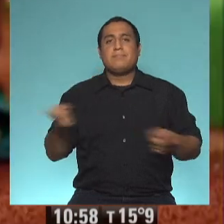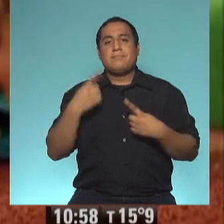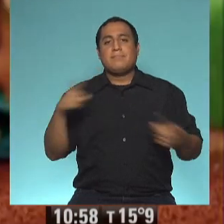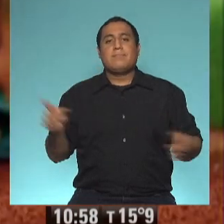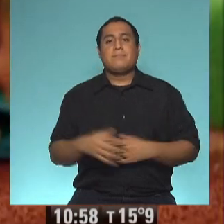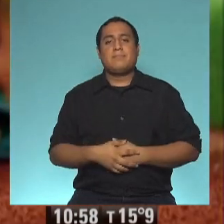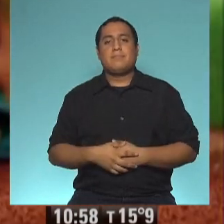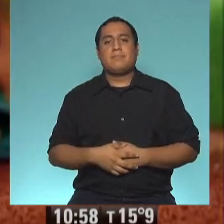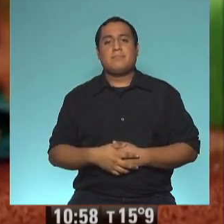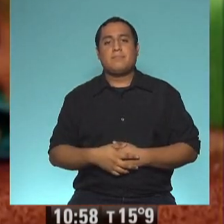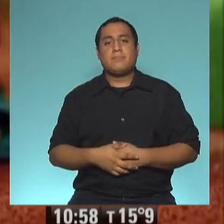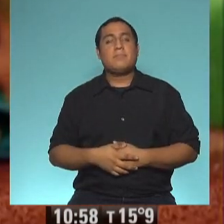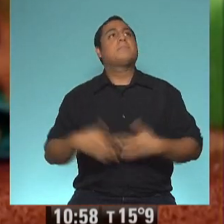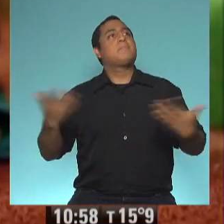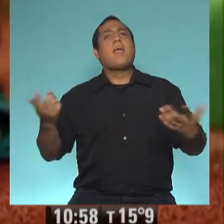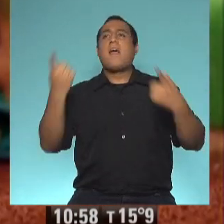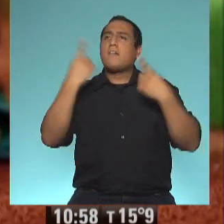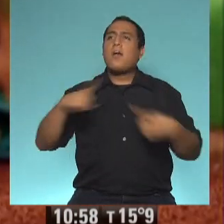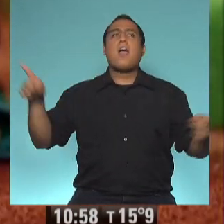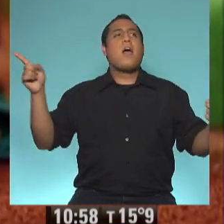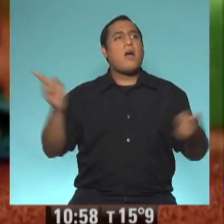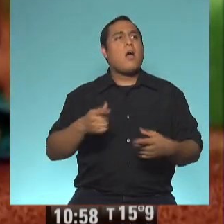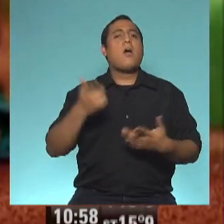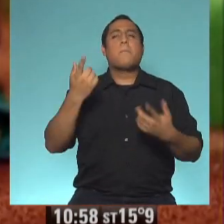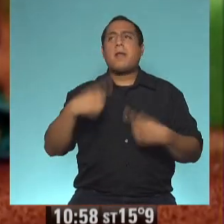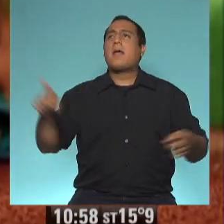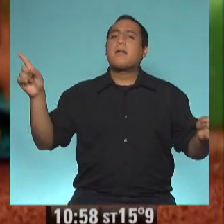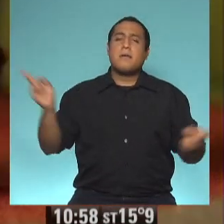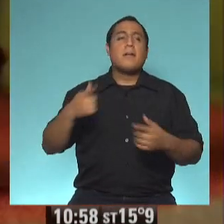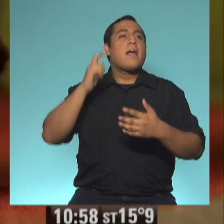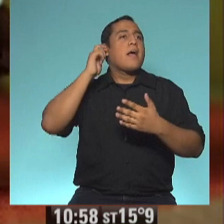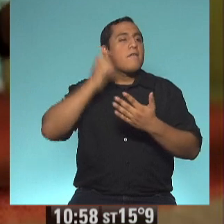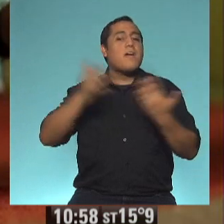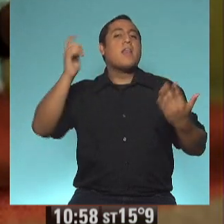quiero que lo cumpla y lo cumpla